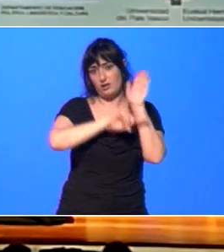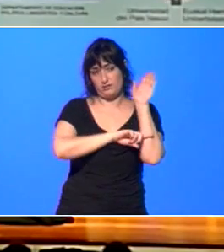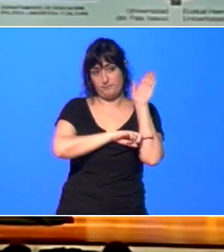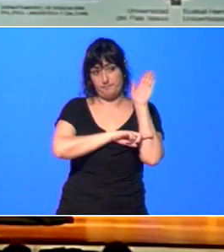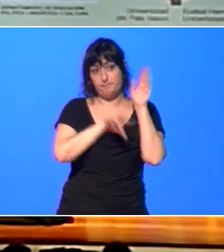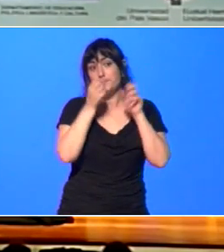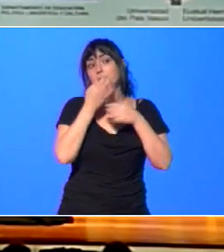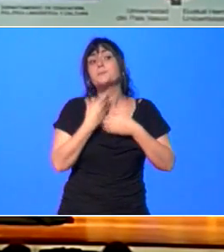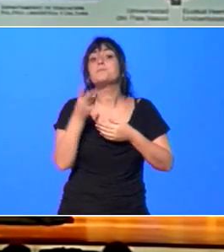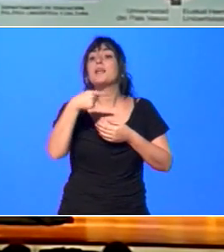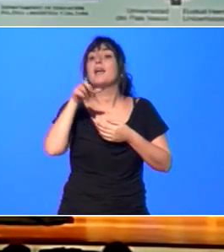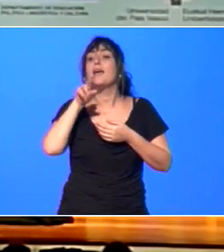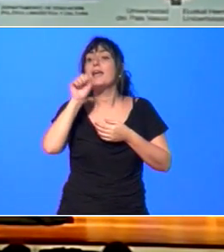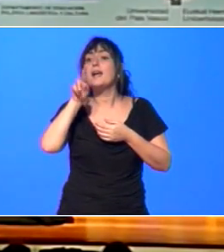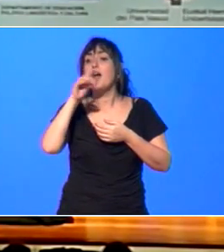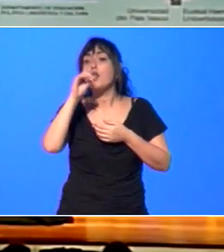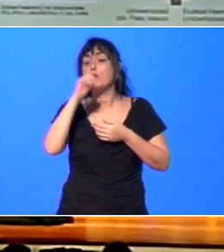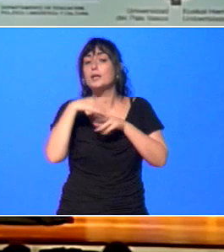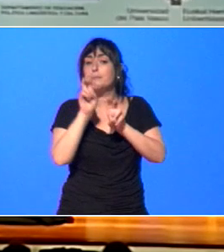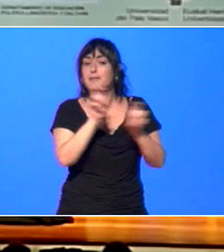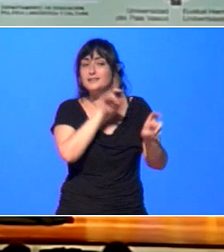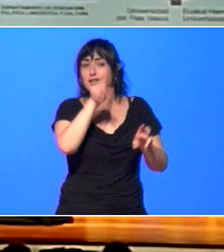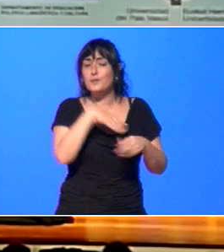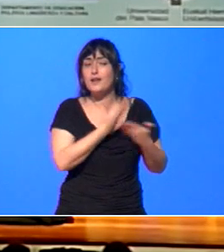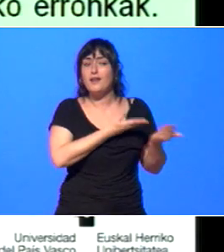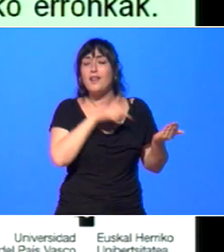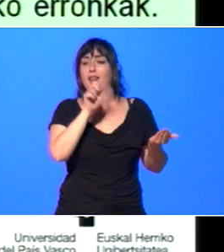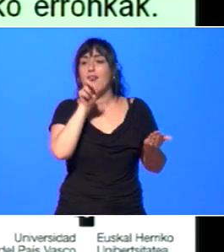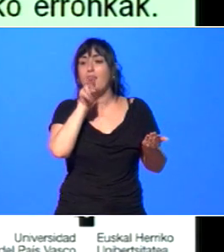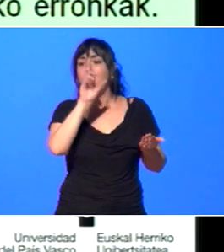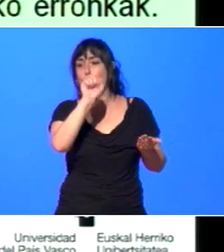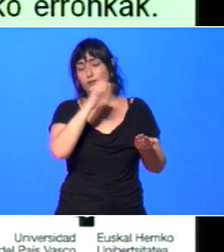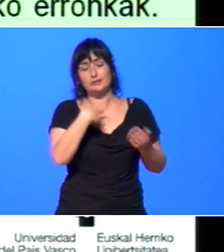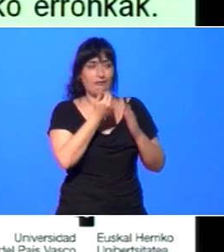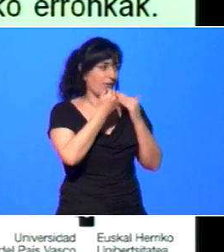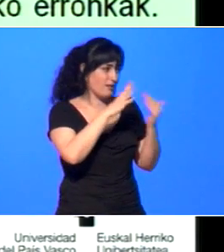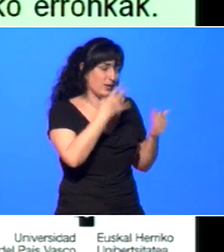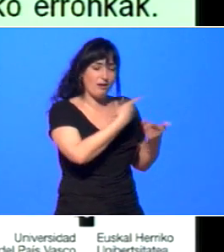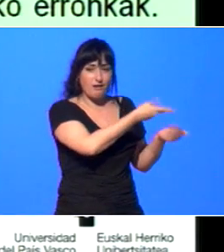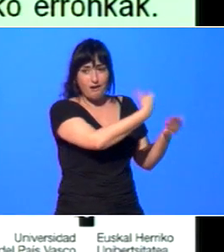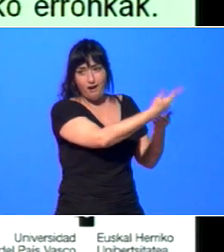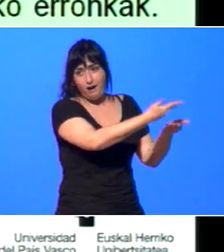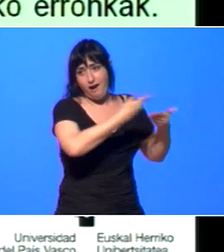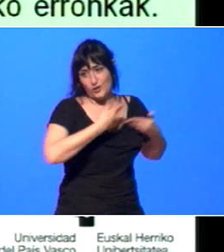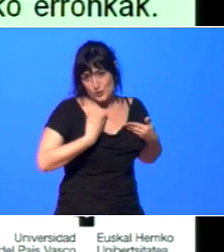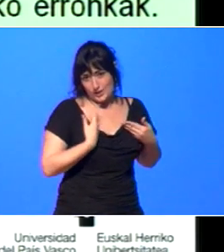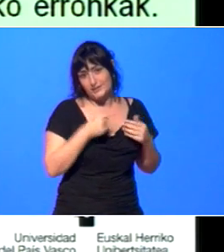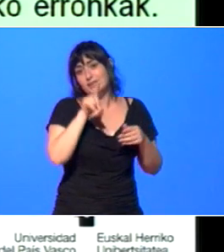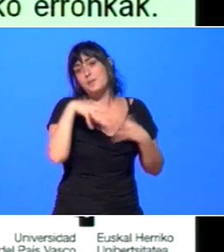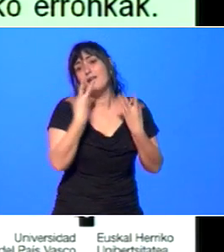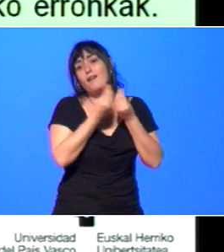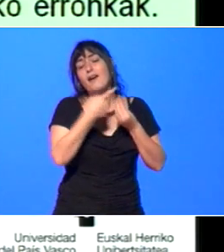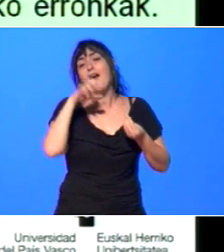pues tenemos a Laura, que la tengo que agradecer públicamente todo lo que me está ayudando junto con Eguzquiñe